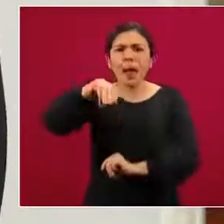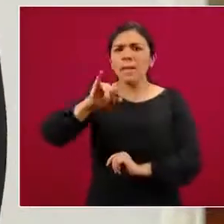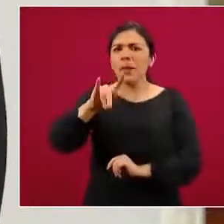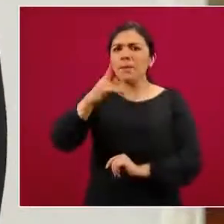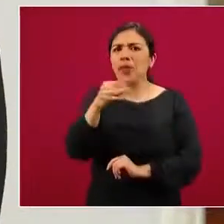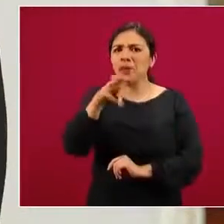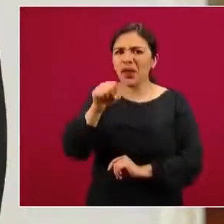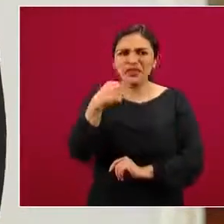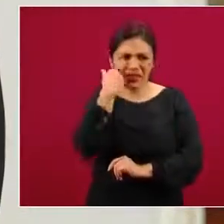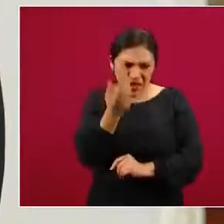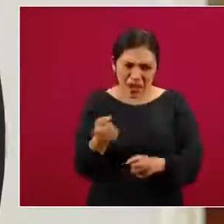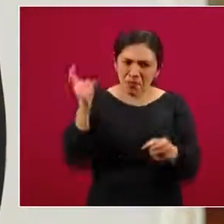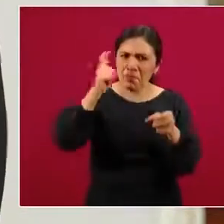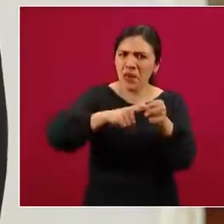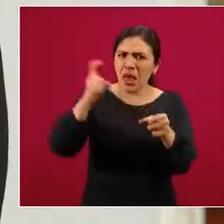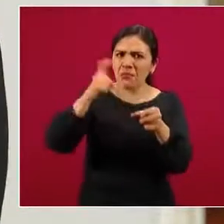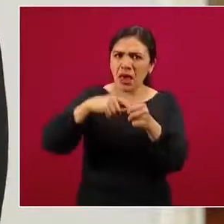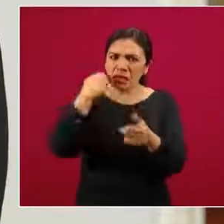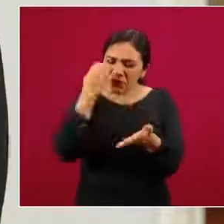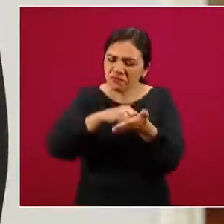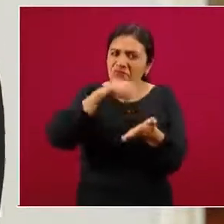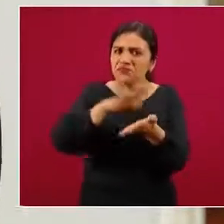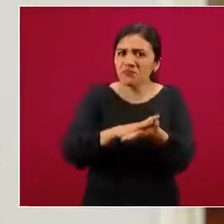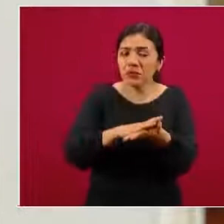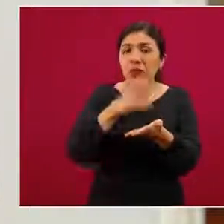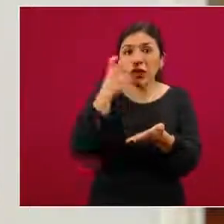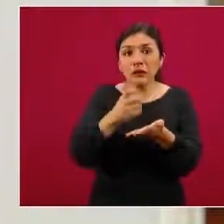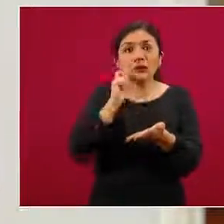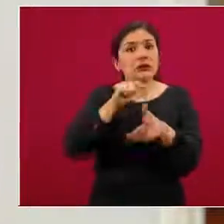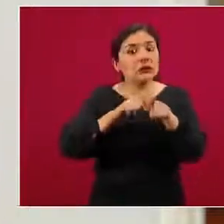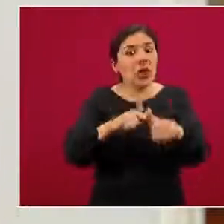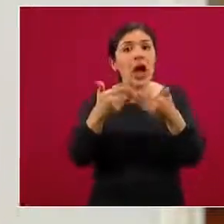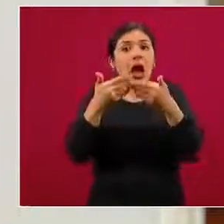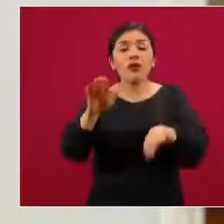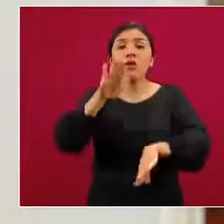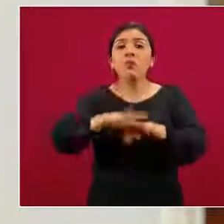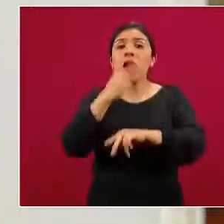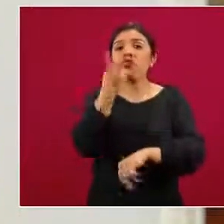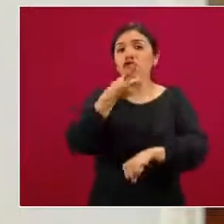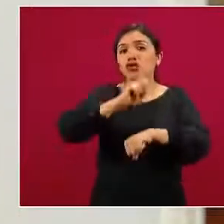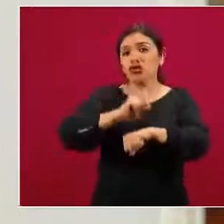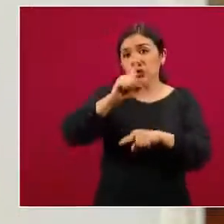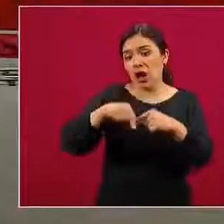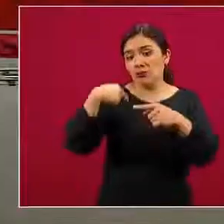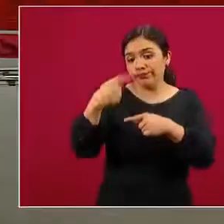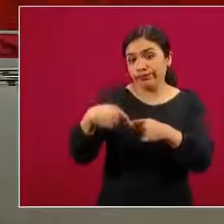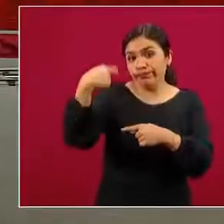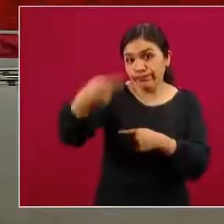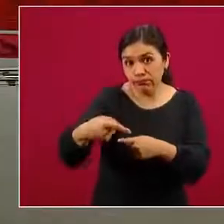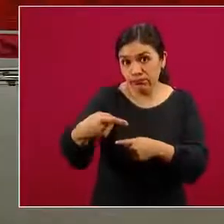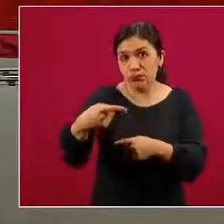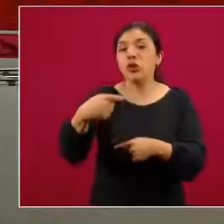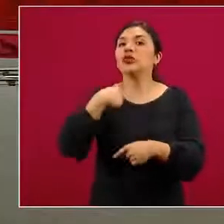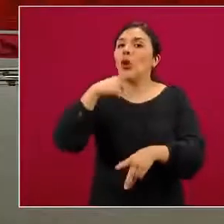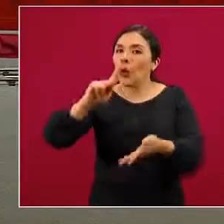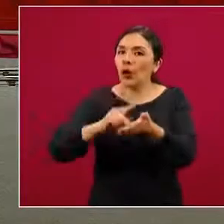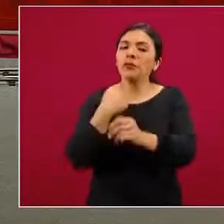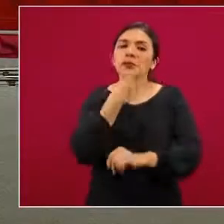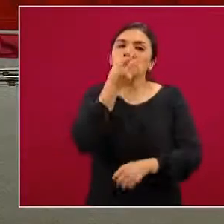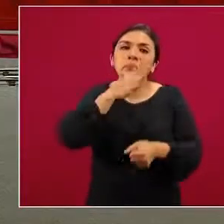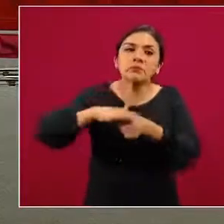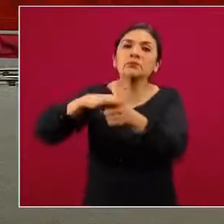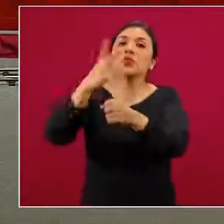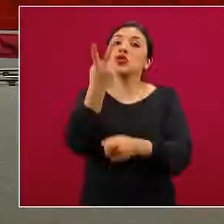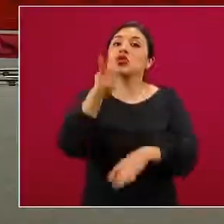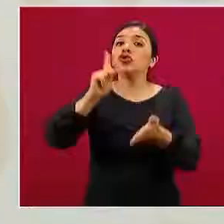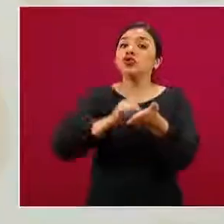a que se registren. El registro sigue abierto por 2 días más, así que vuelvo a insistir en la invitación,